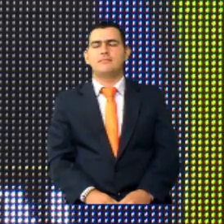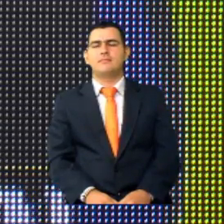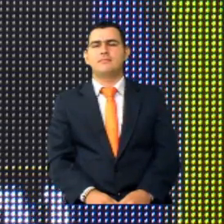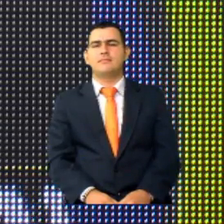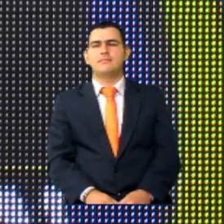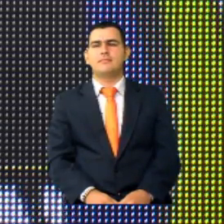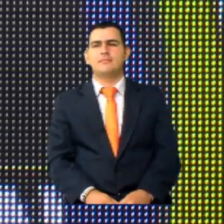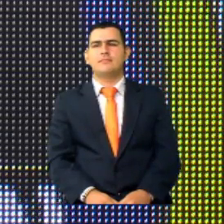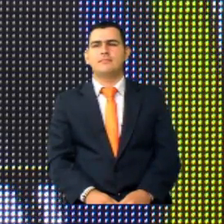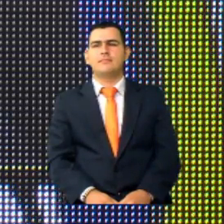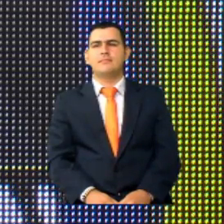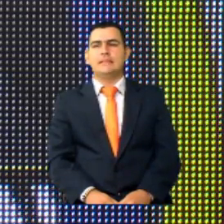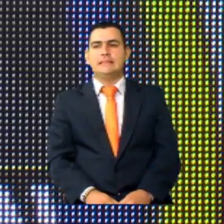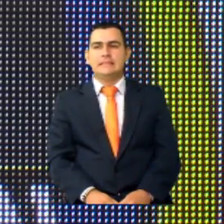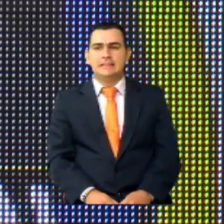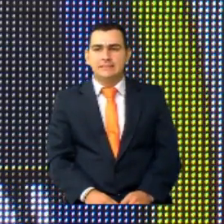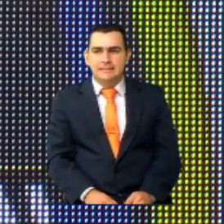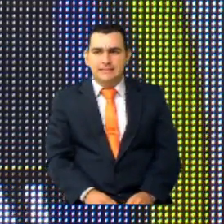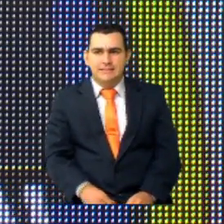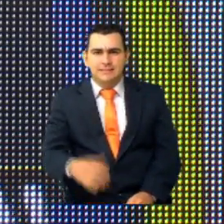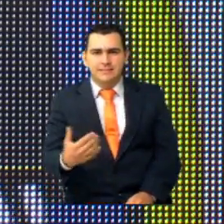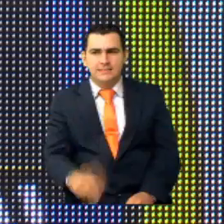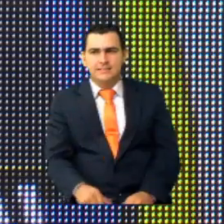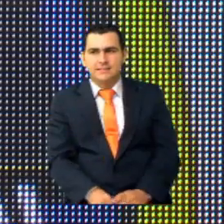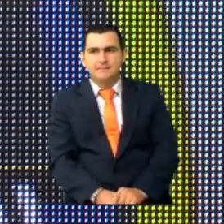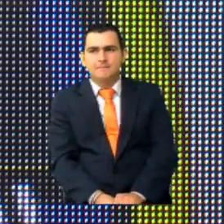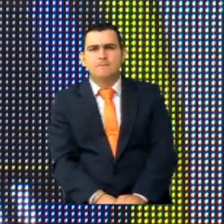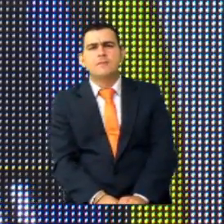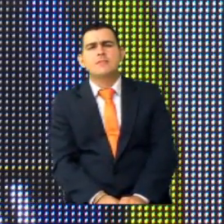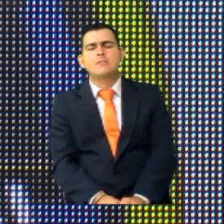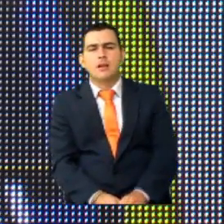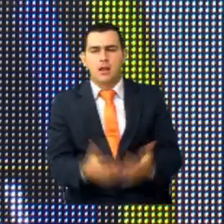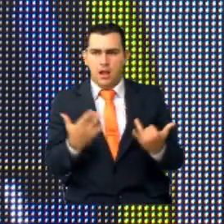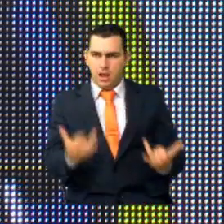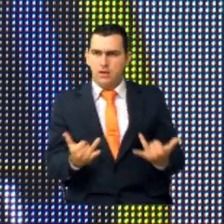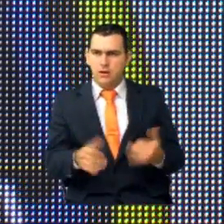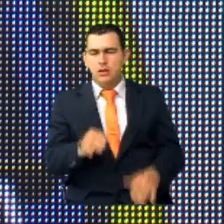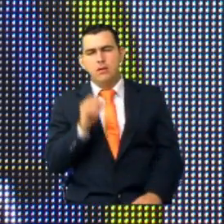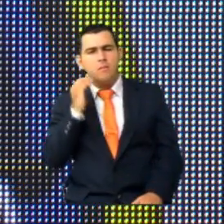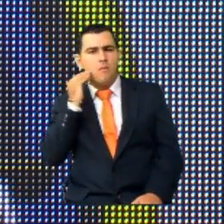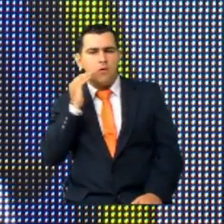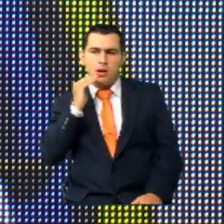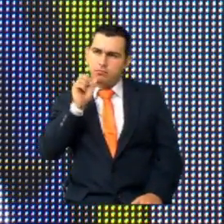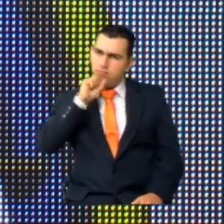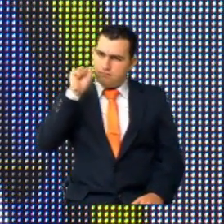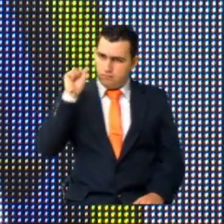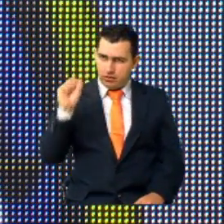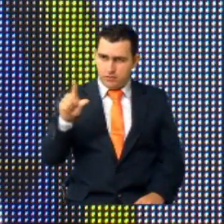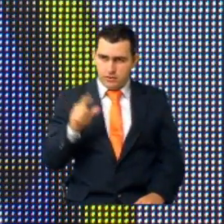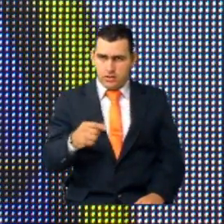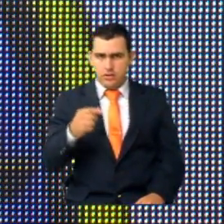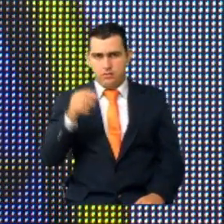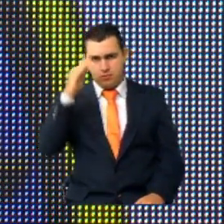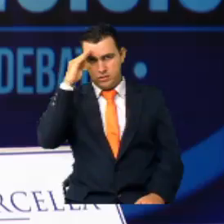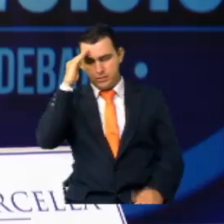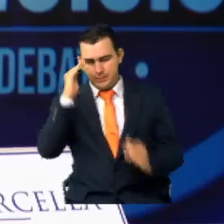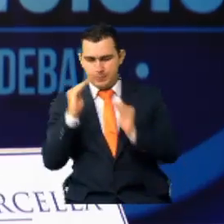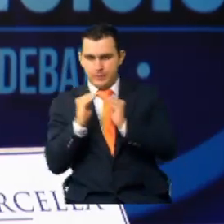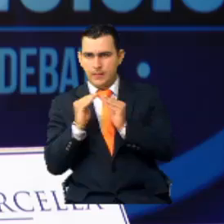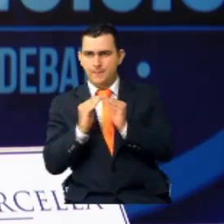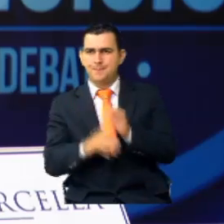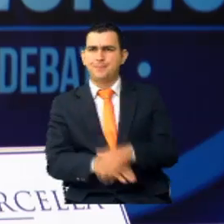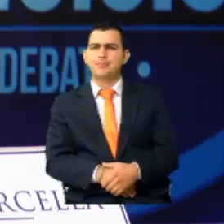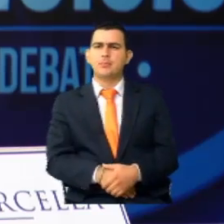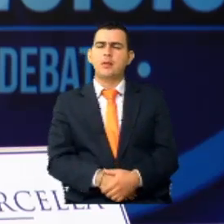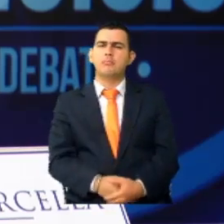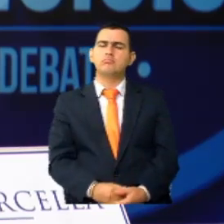Momento ahora para la pregunta que va a formular la periodista Mónica Arcella al candidato Horacio Henao. Bueno,